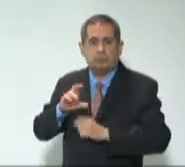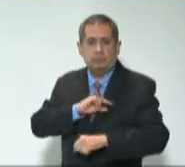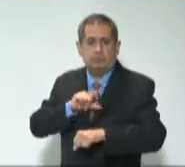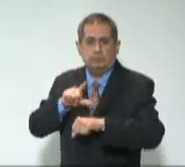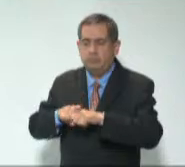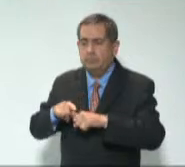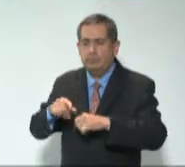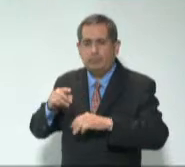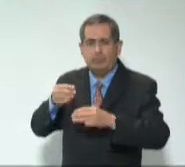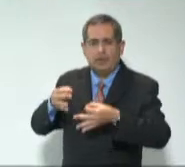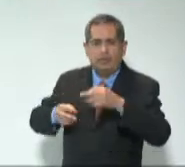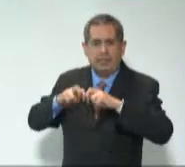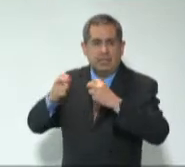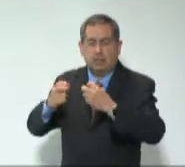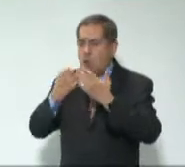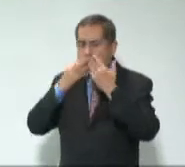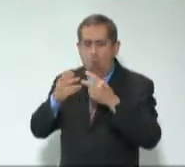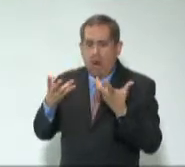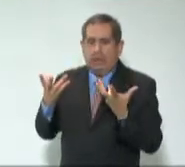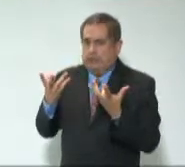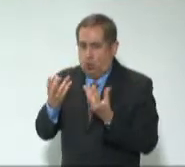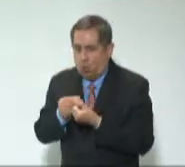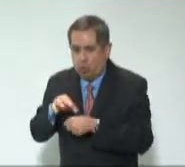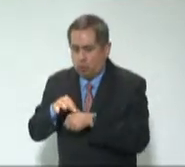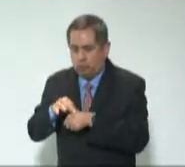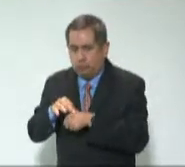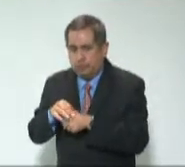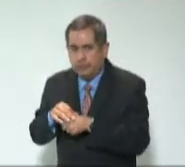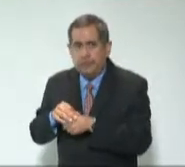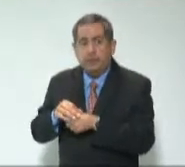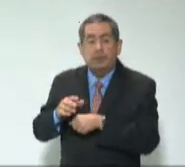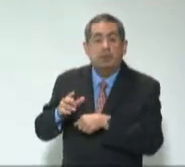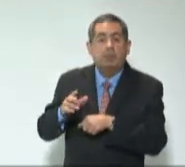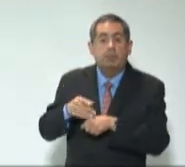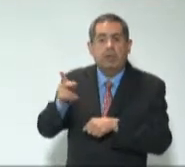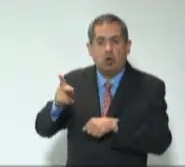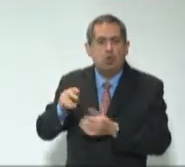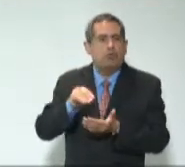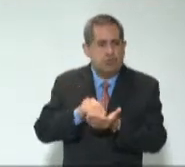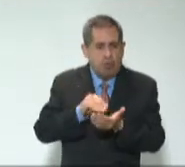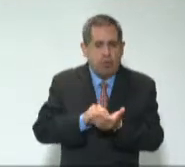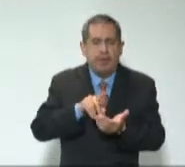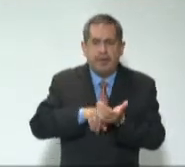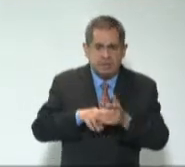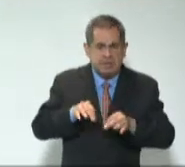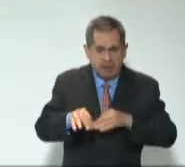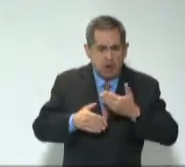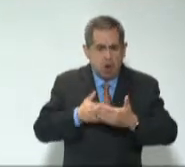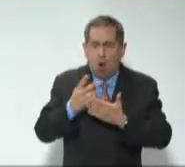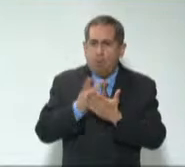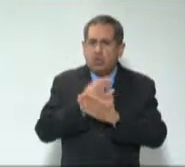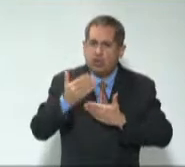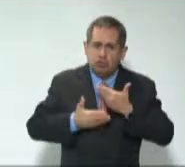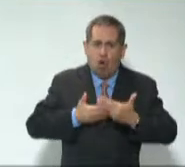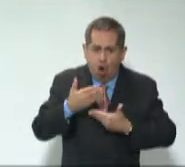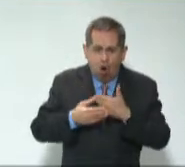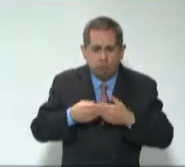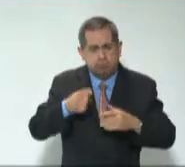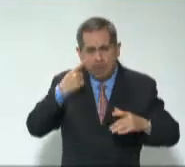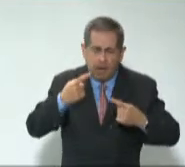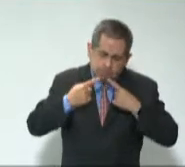ministros no ha sesionado ello no ha sido ovice para que continúe con la elaboración de los proyectos a puntos de